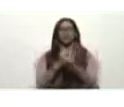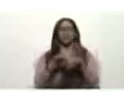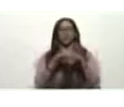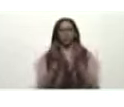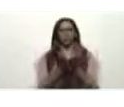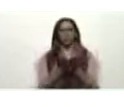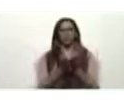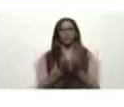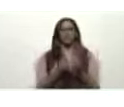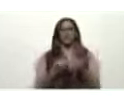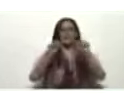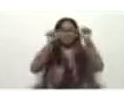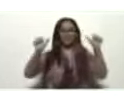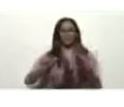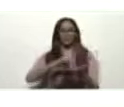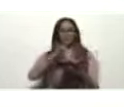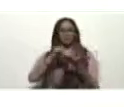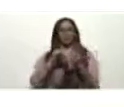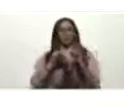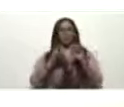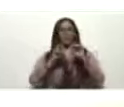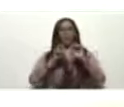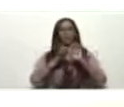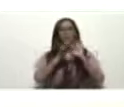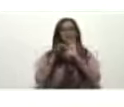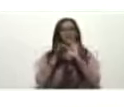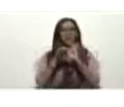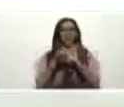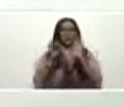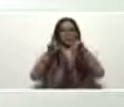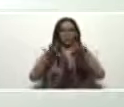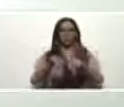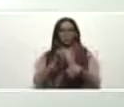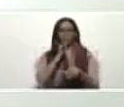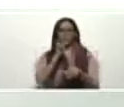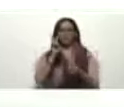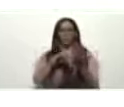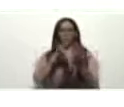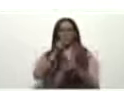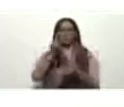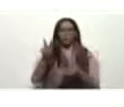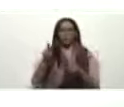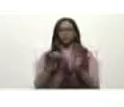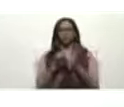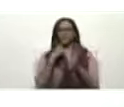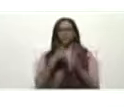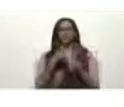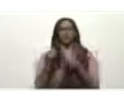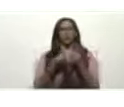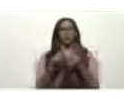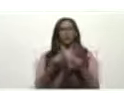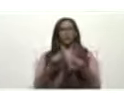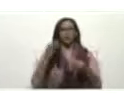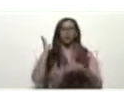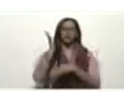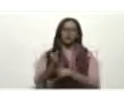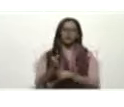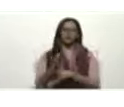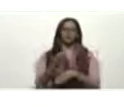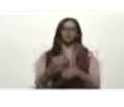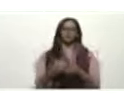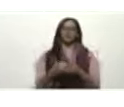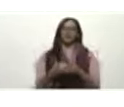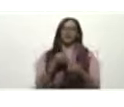Naciones Unidas emitió un informe en el año 2022 en donde señalaba cómo el efecto de las medidas coercitivas